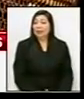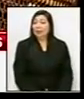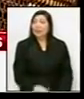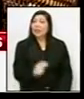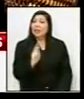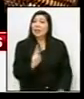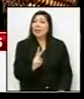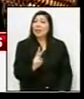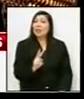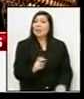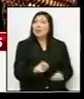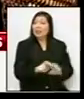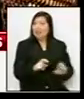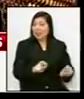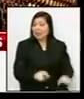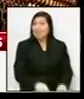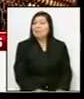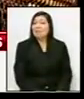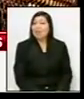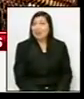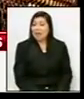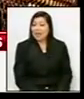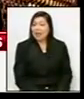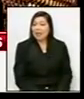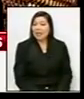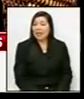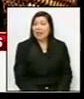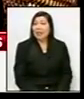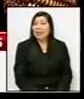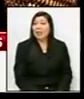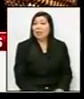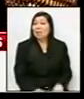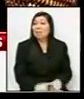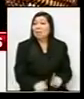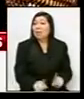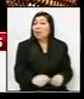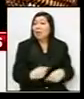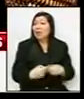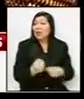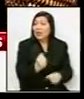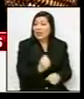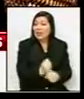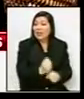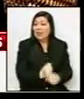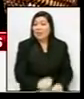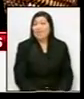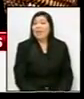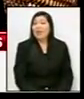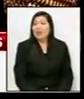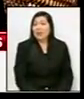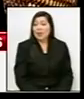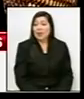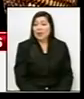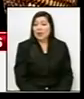veremos en el pleno. En el caso también del siguiente funcionario,